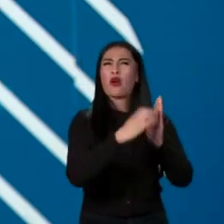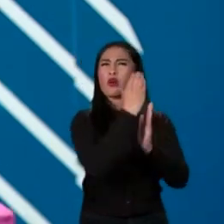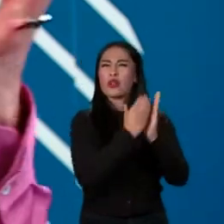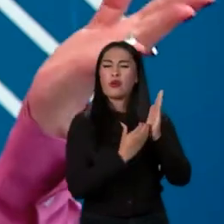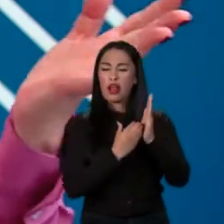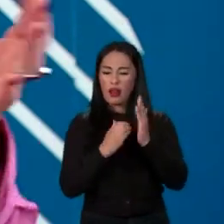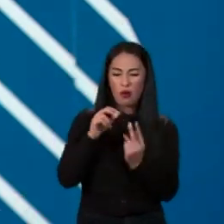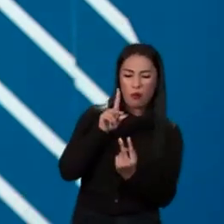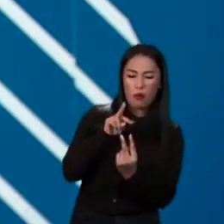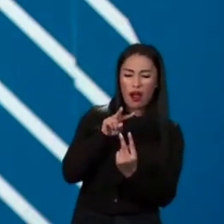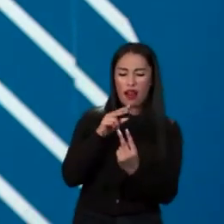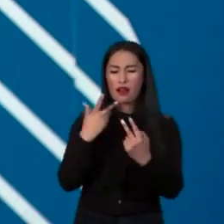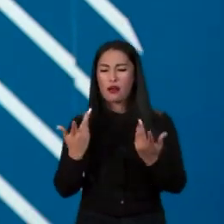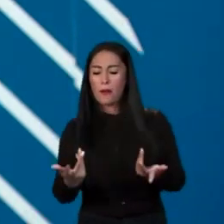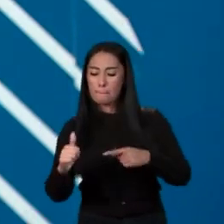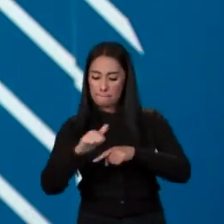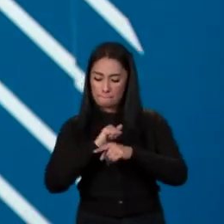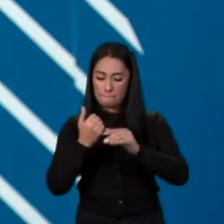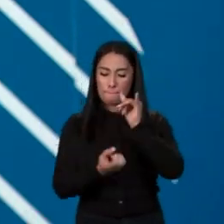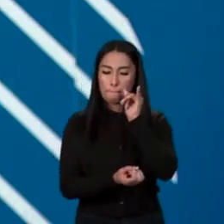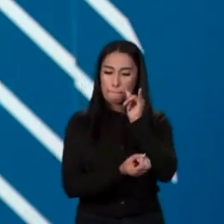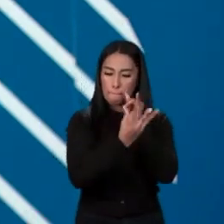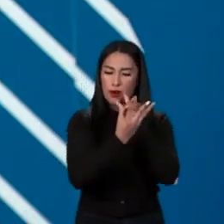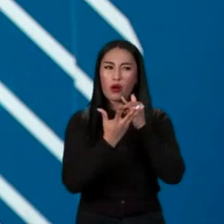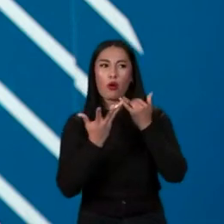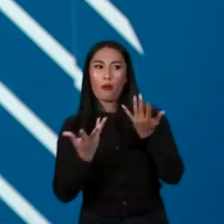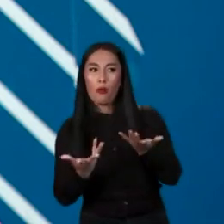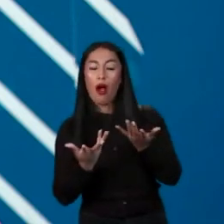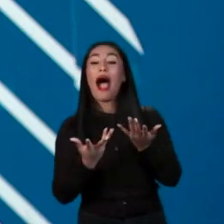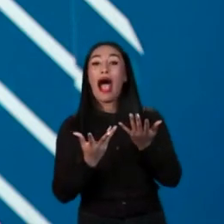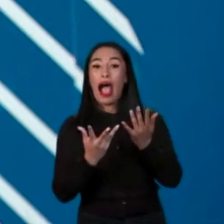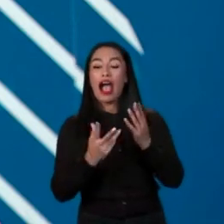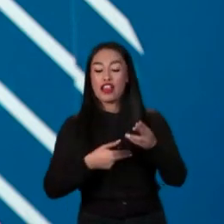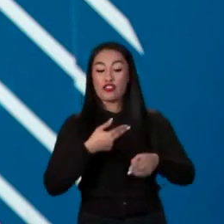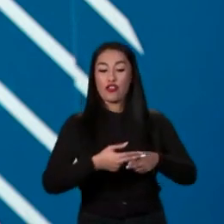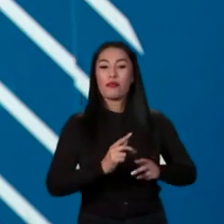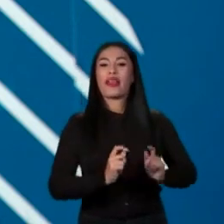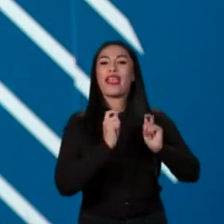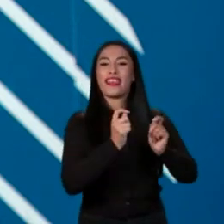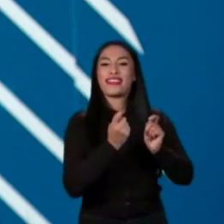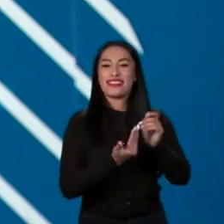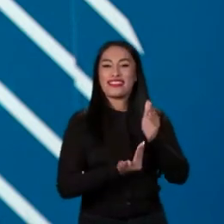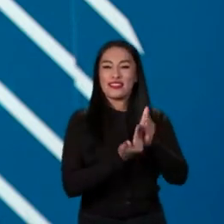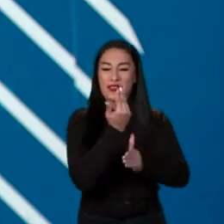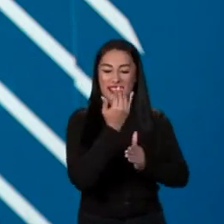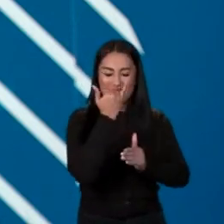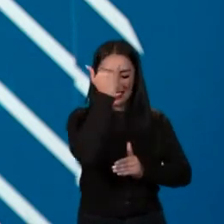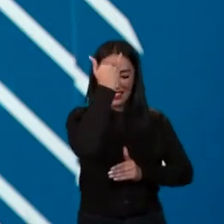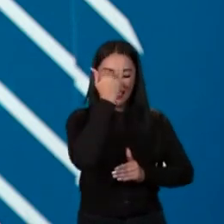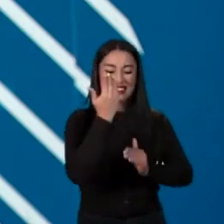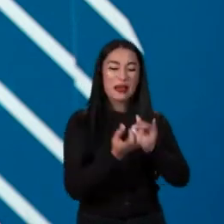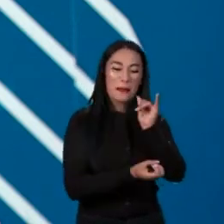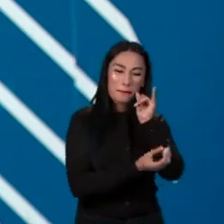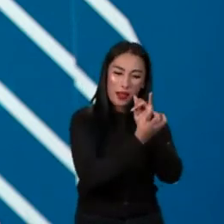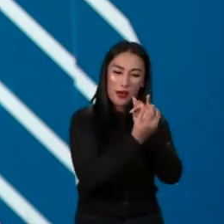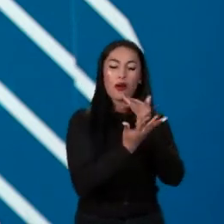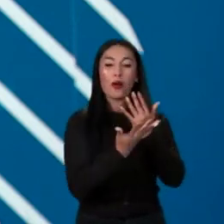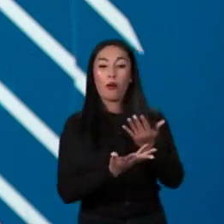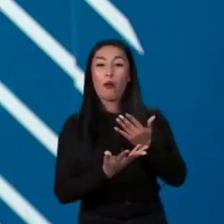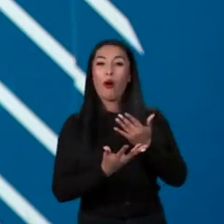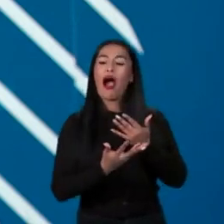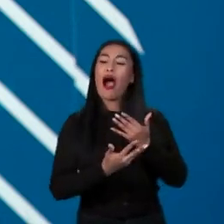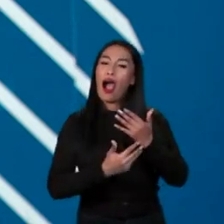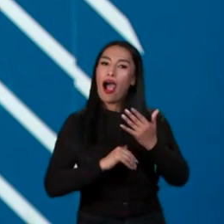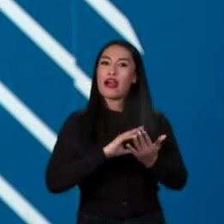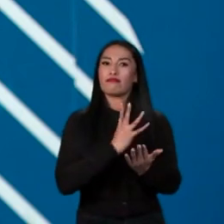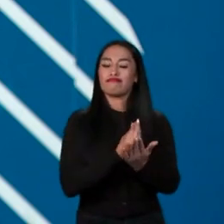pedagógicas, las denominamos innovación pedagógica, cómo incluir los resultados de aprendizaje, y poco a